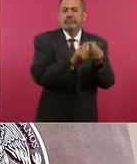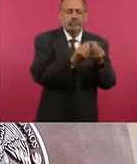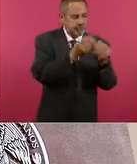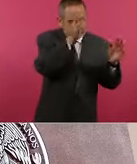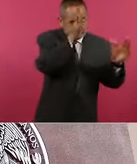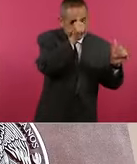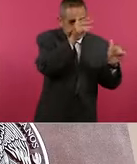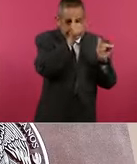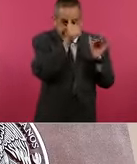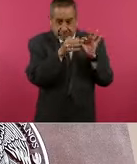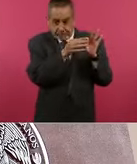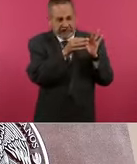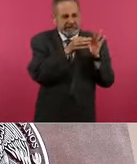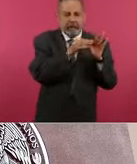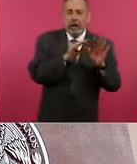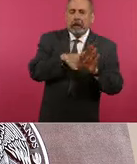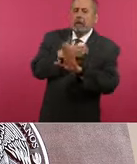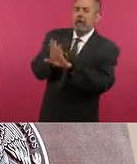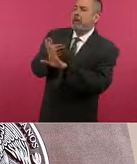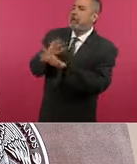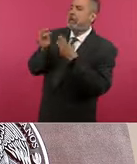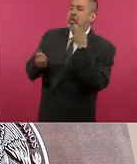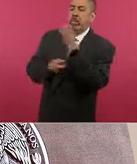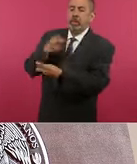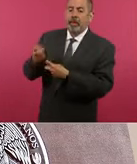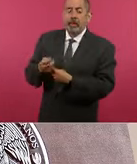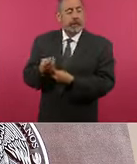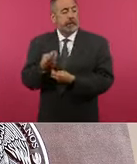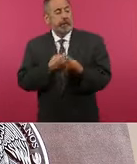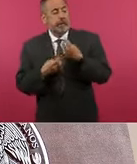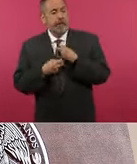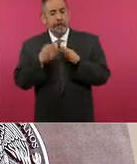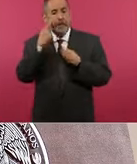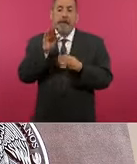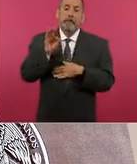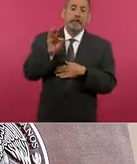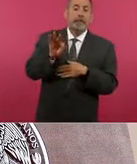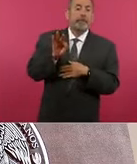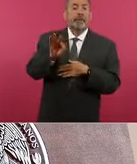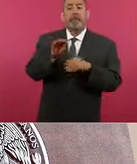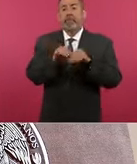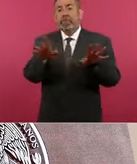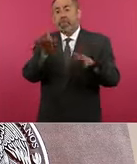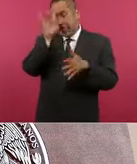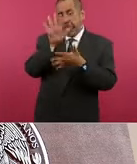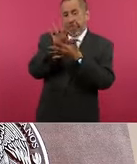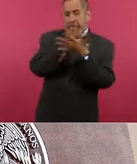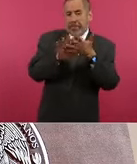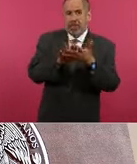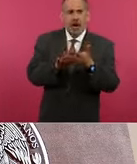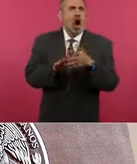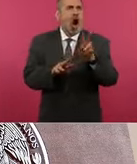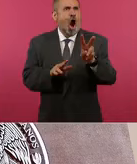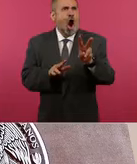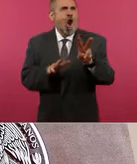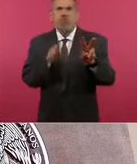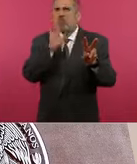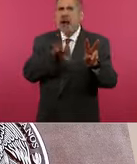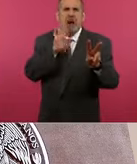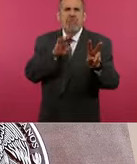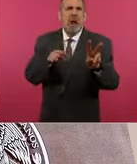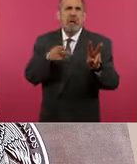y la oposición con el único propósito de permear en la opinión pública, que buscan que los ciudadanos rechacen la figura del presidente